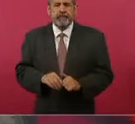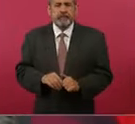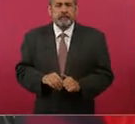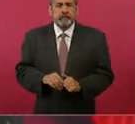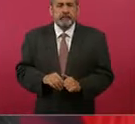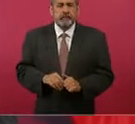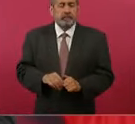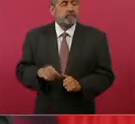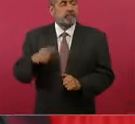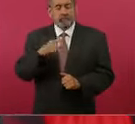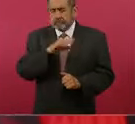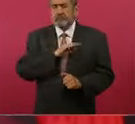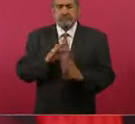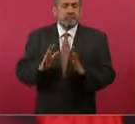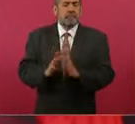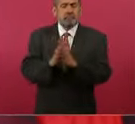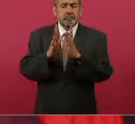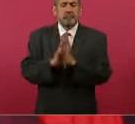pueden participar,